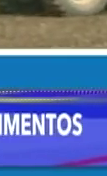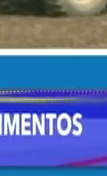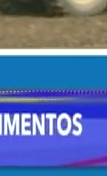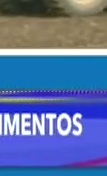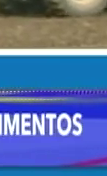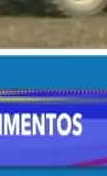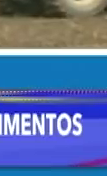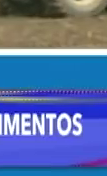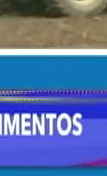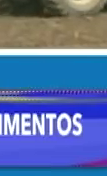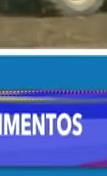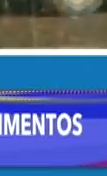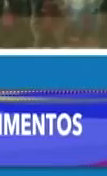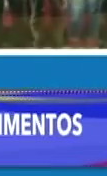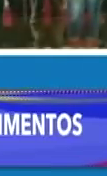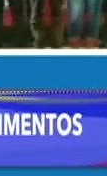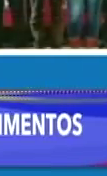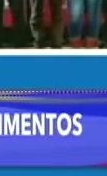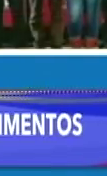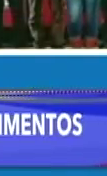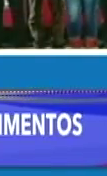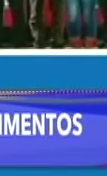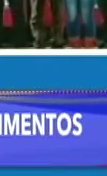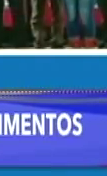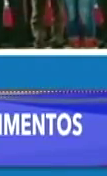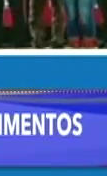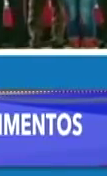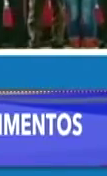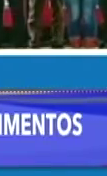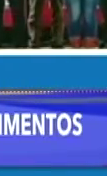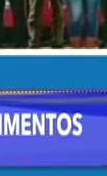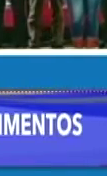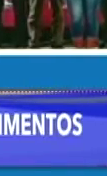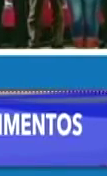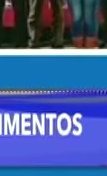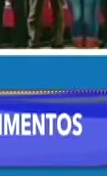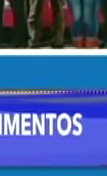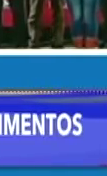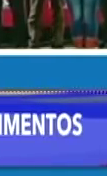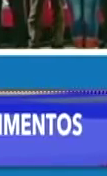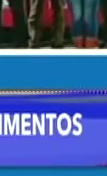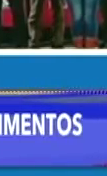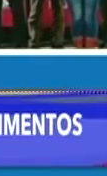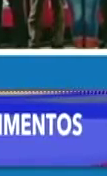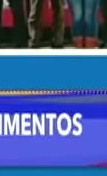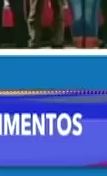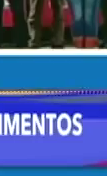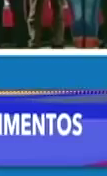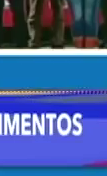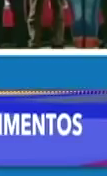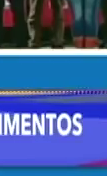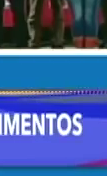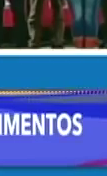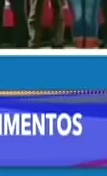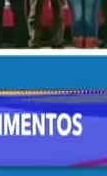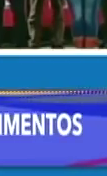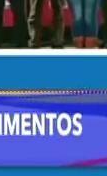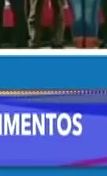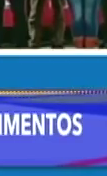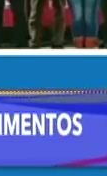fuerza porque como decía este joven productor produciendo venceremos nosotros venceremos